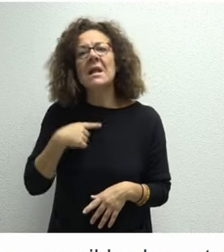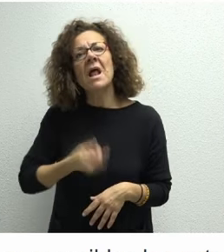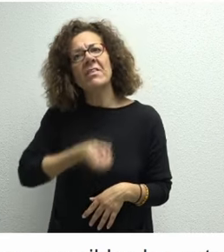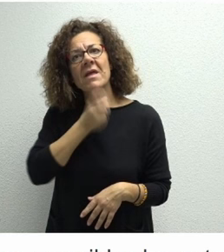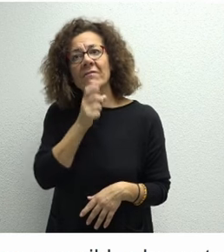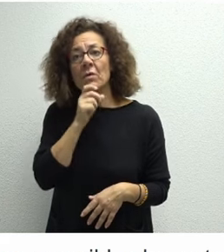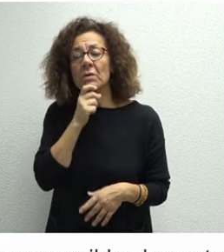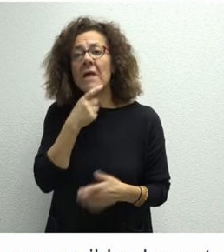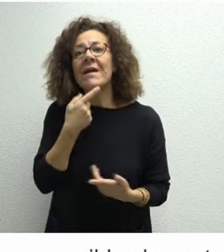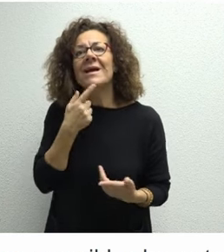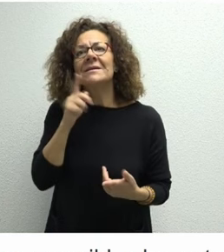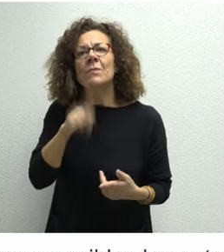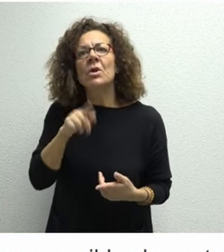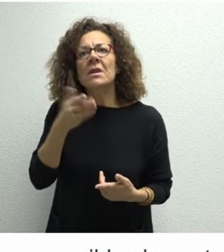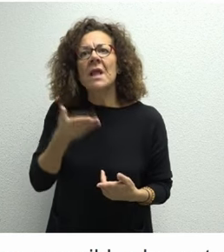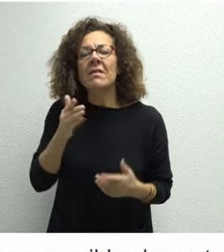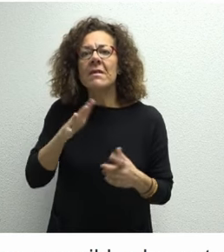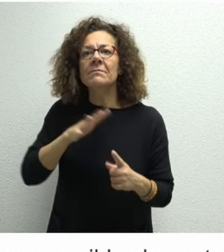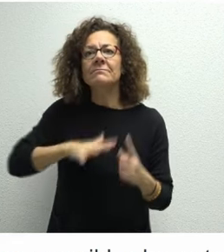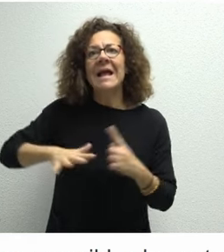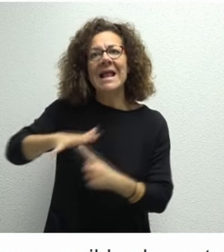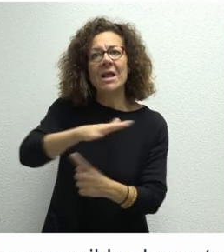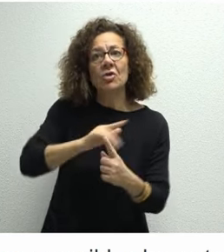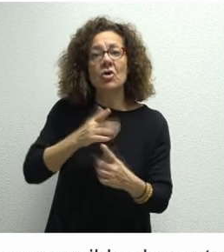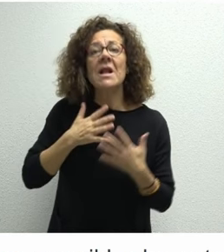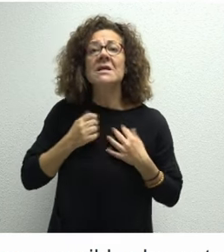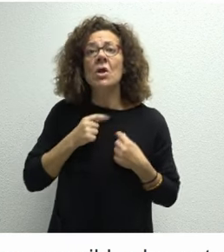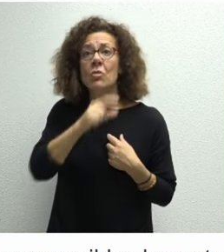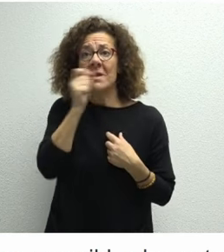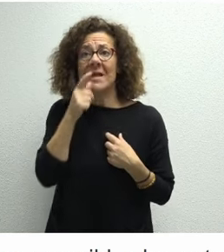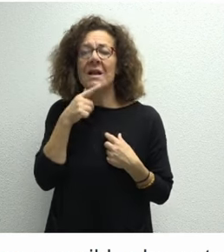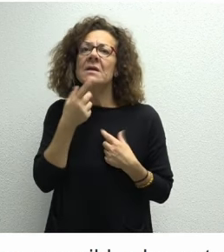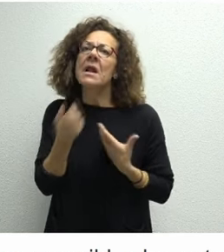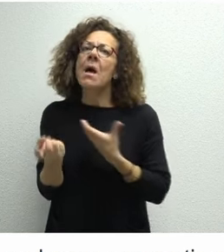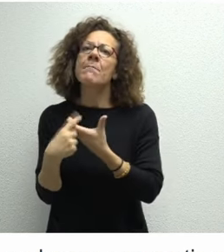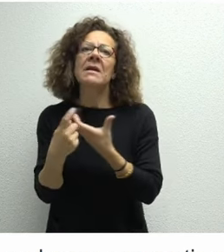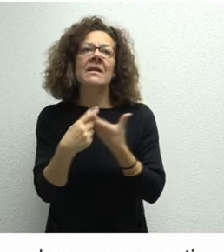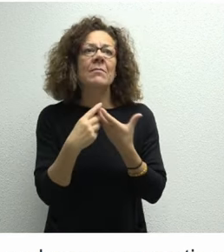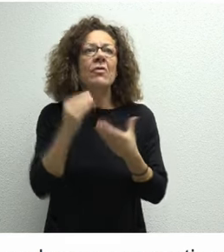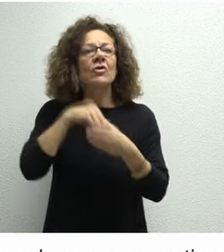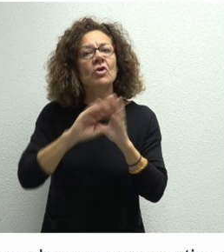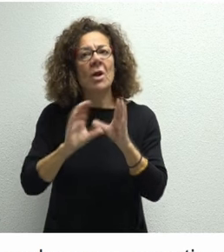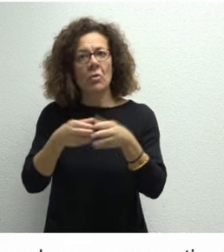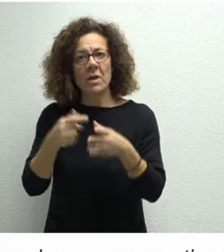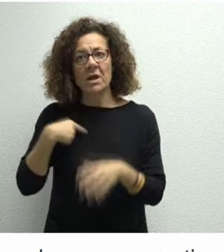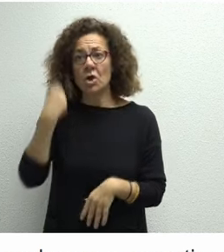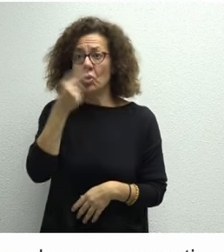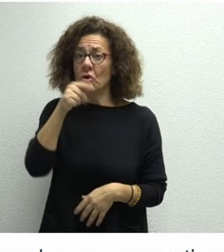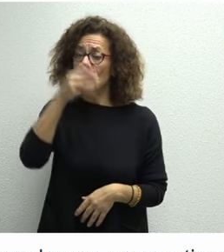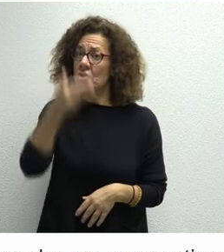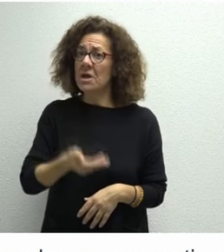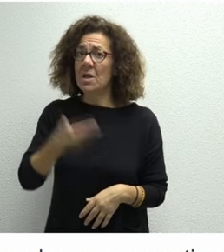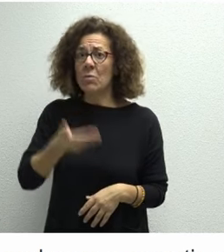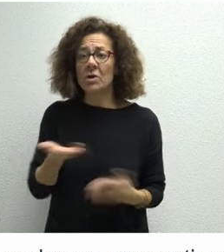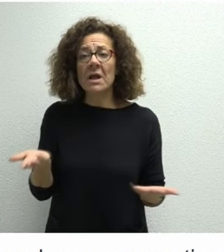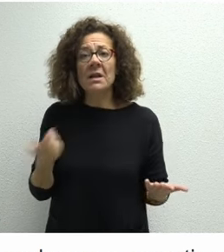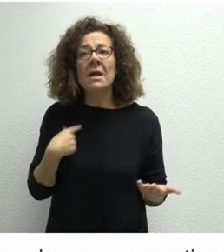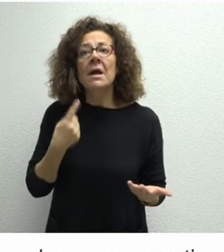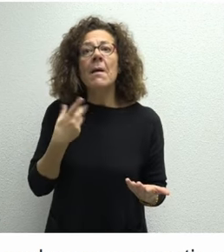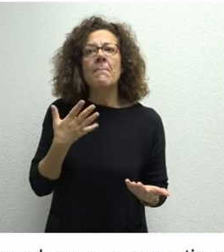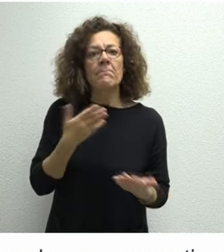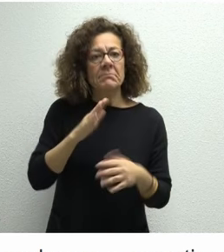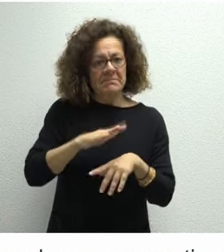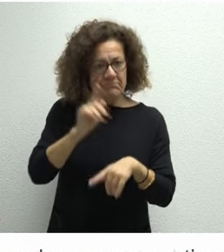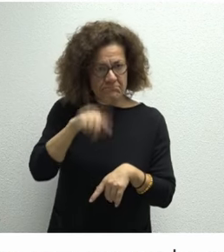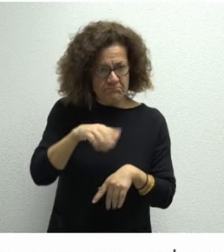mucha relación con el entorno y la mejora de la Salud Mental está relacionada con la participación de la comunidad que yo creo que que es importante tanto para